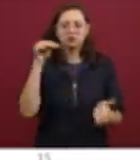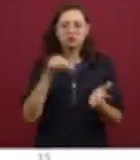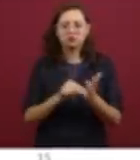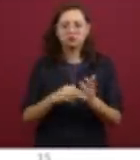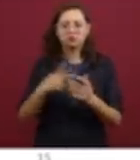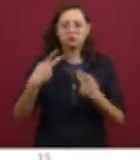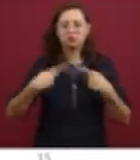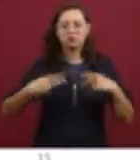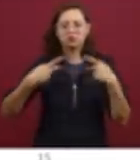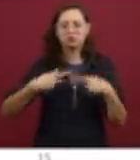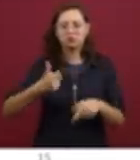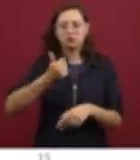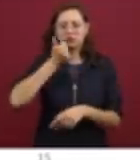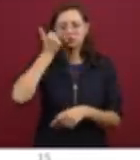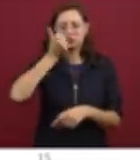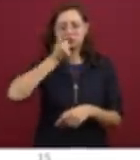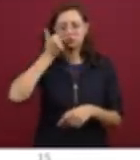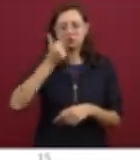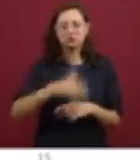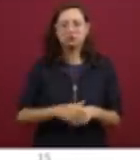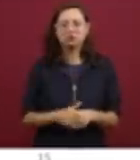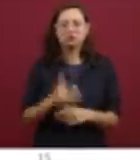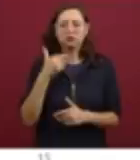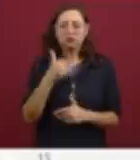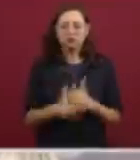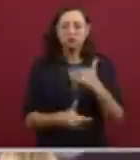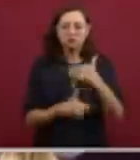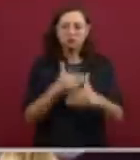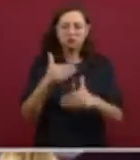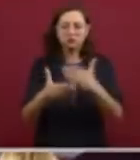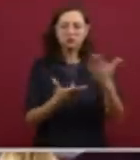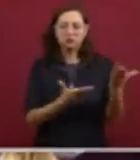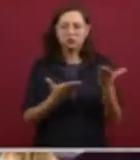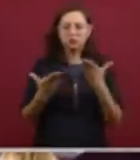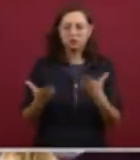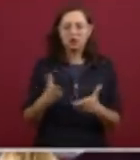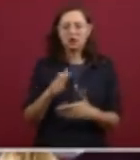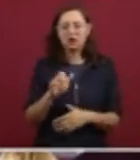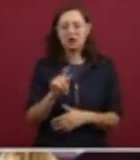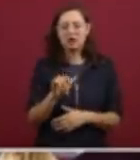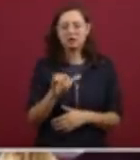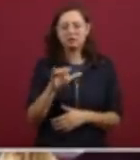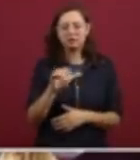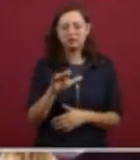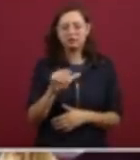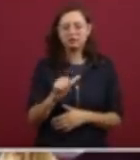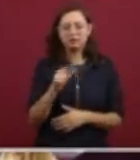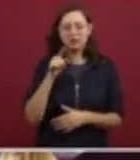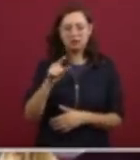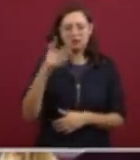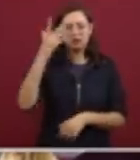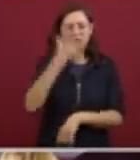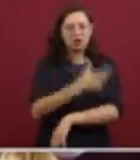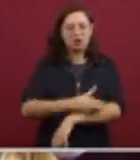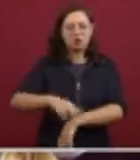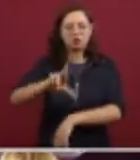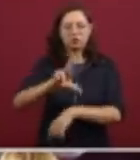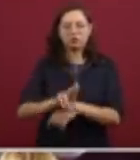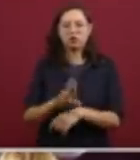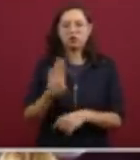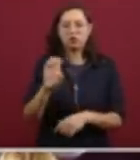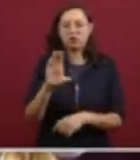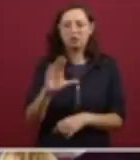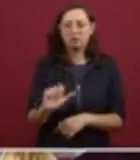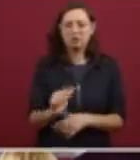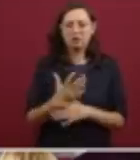Para ver el avance de cada una de ellas, le pido a Leticia Ánimas, que es la coordinadora del programa Becas de Bienestar, que nos comente sobre